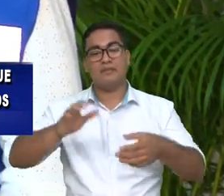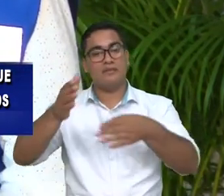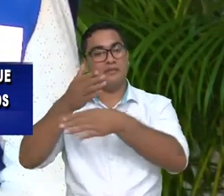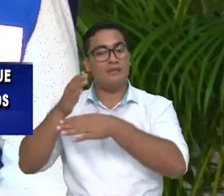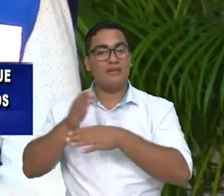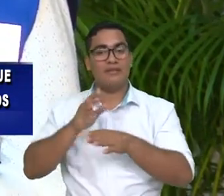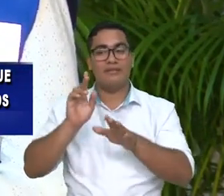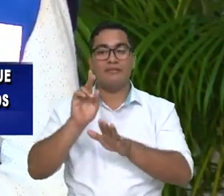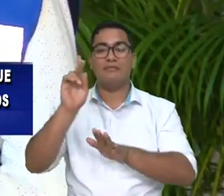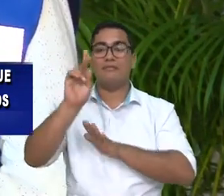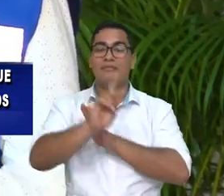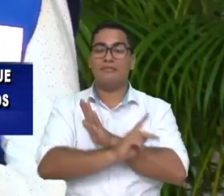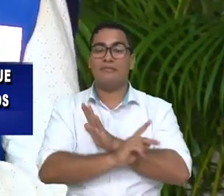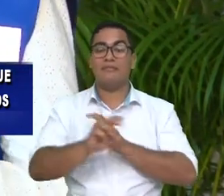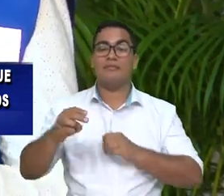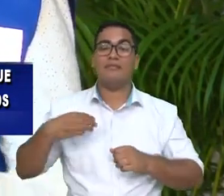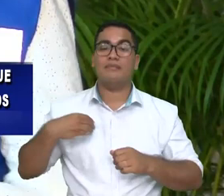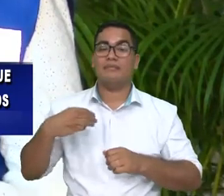estados miembros